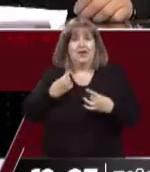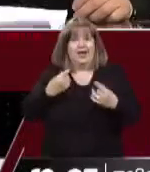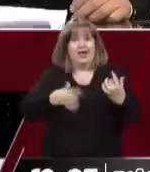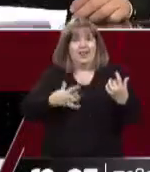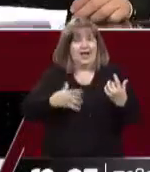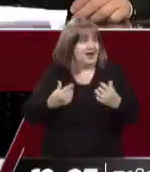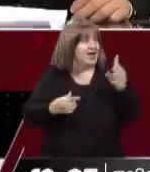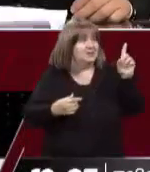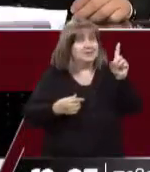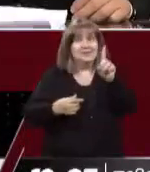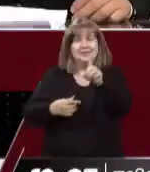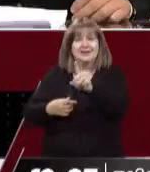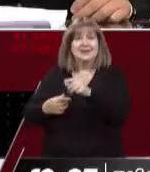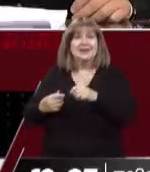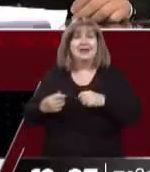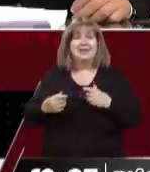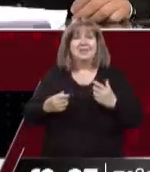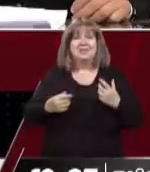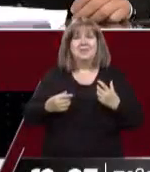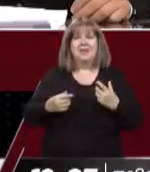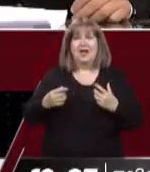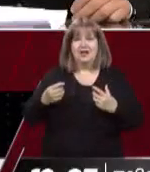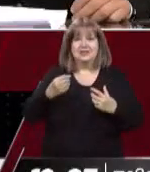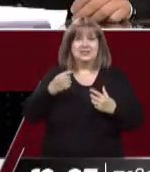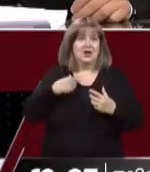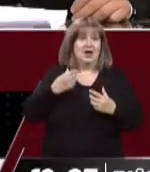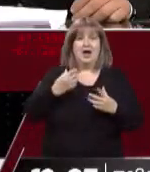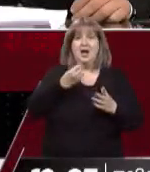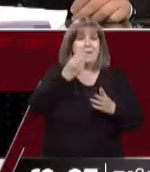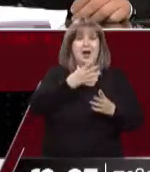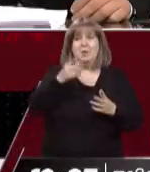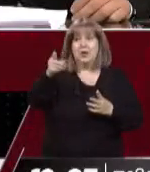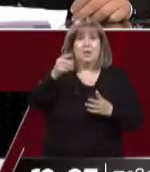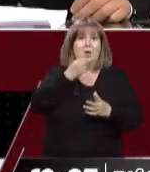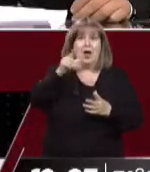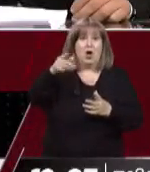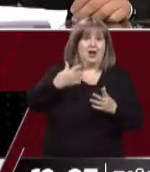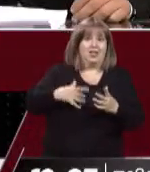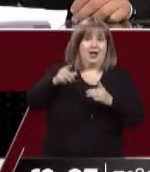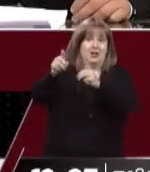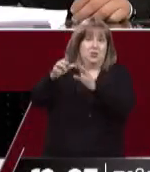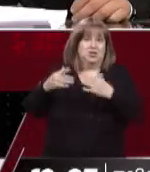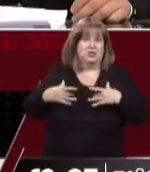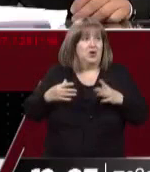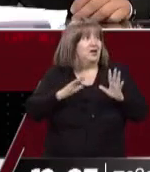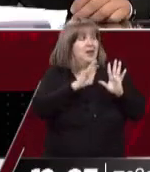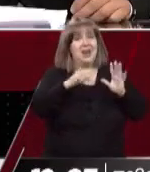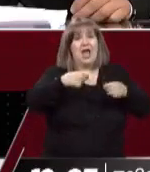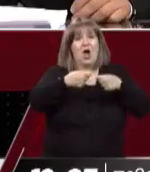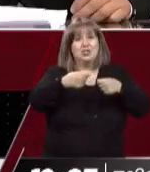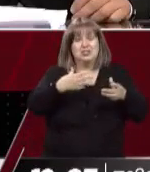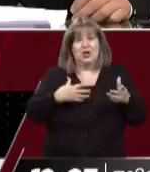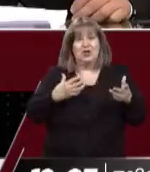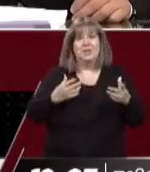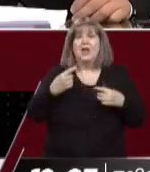Que tengo. Si vos tenés las mejores guitarras que hay en el planeta. Y nada, ahí empezamos a